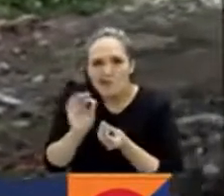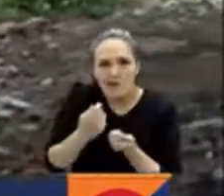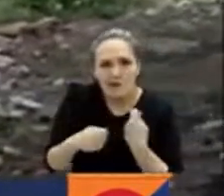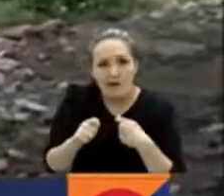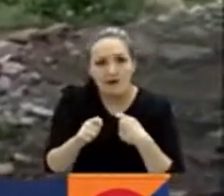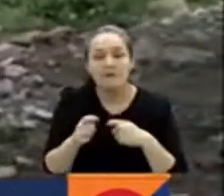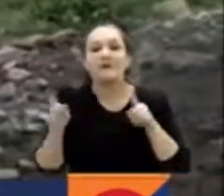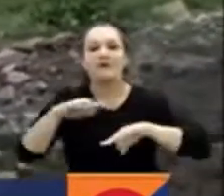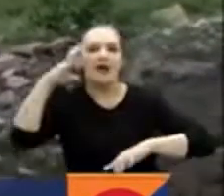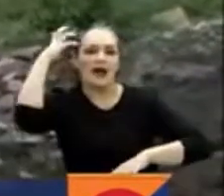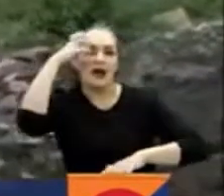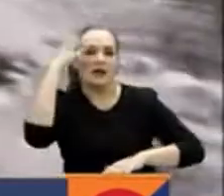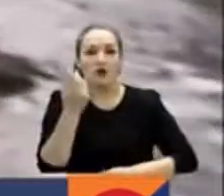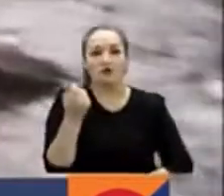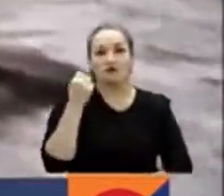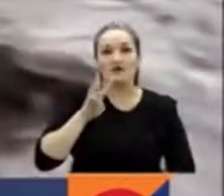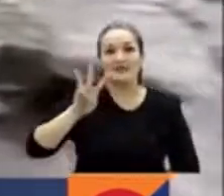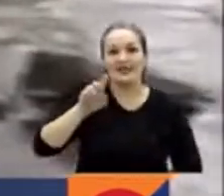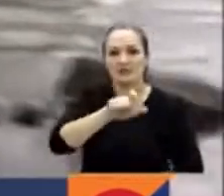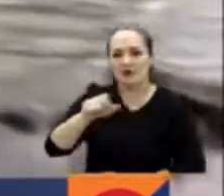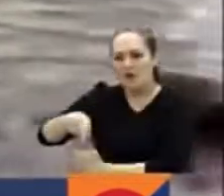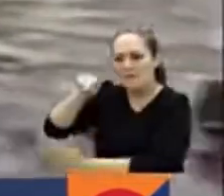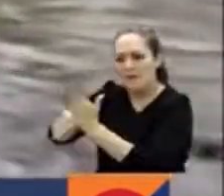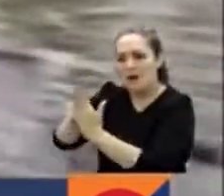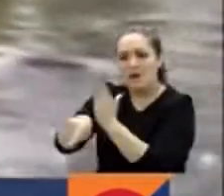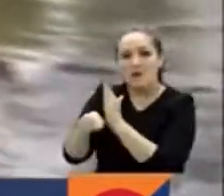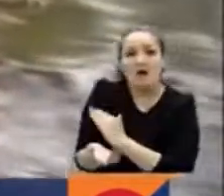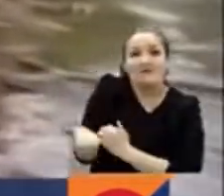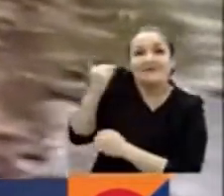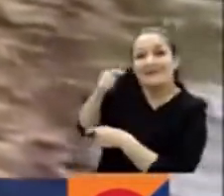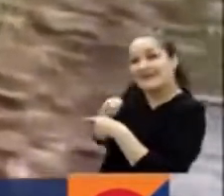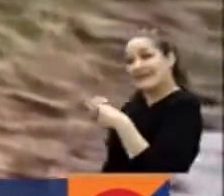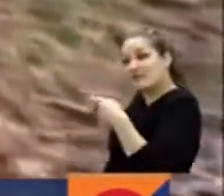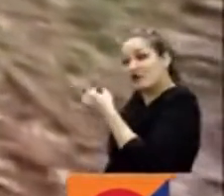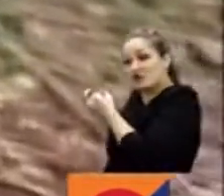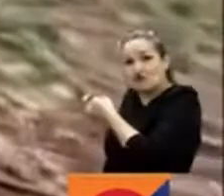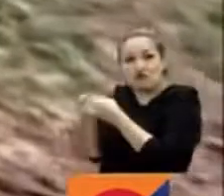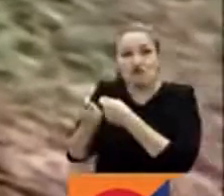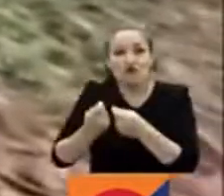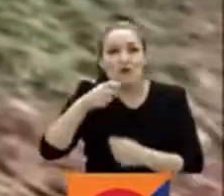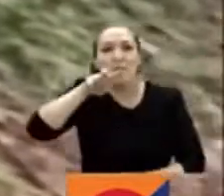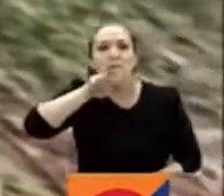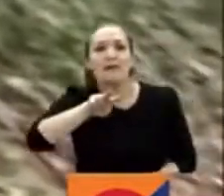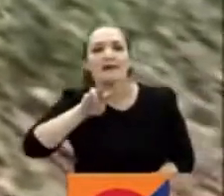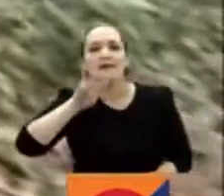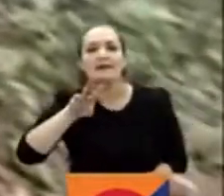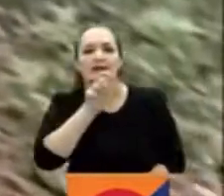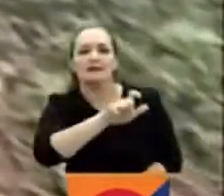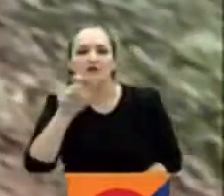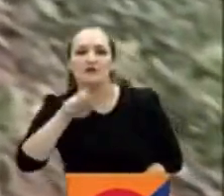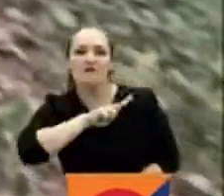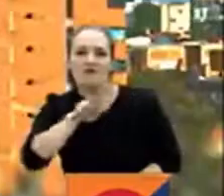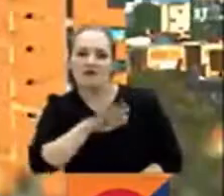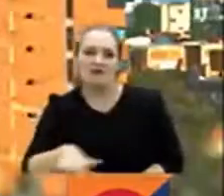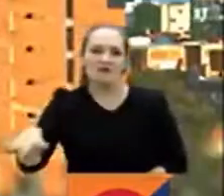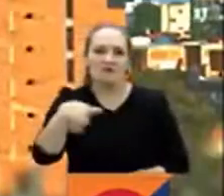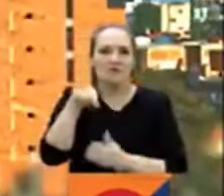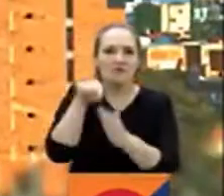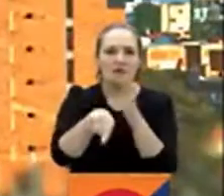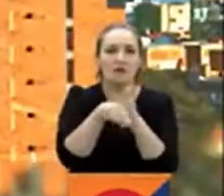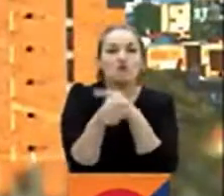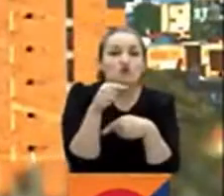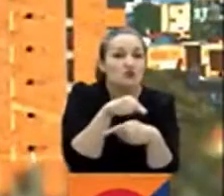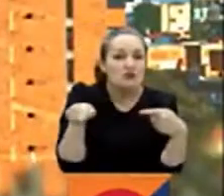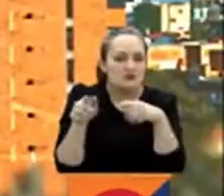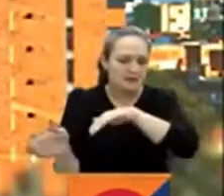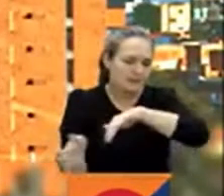3 personas en las últimas horas y solo en la última semana 23 personas fueron asesinadas en el Valle del Cauca.